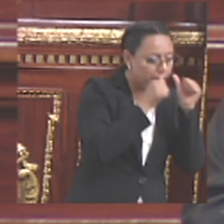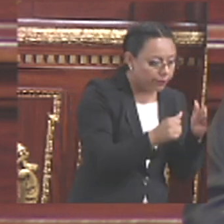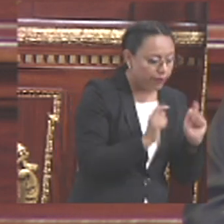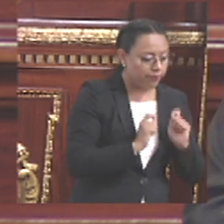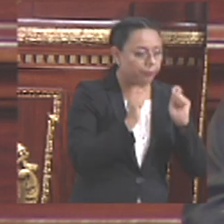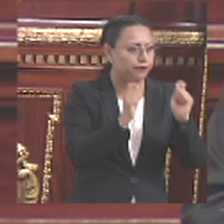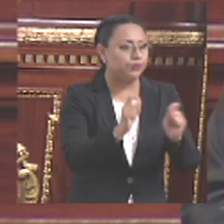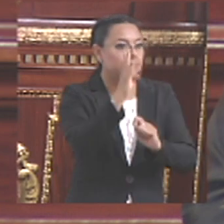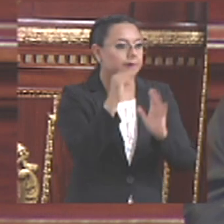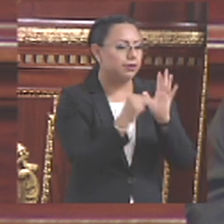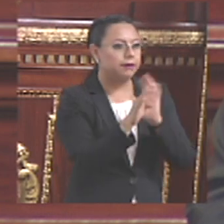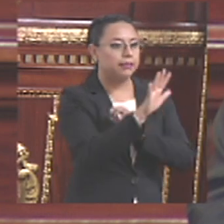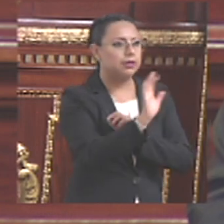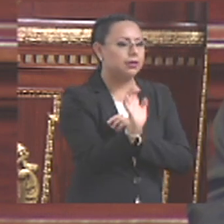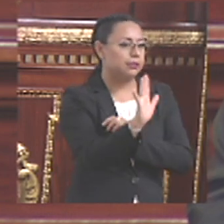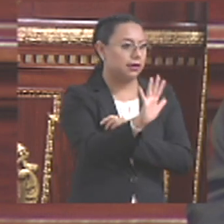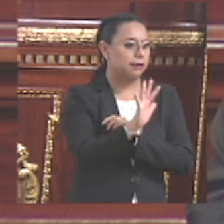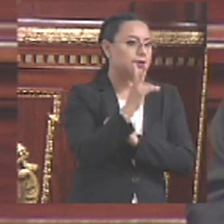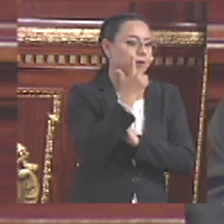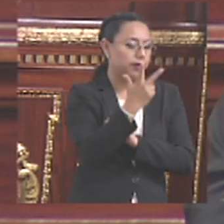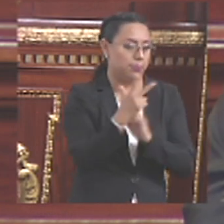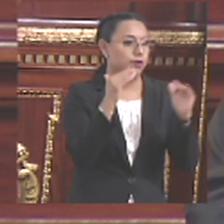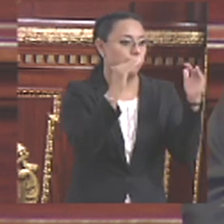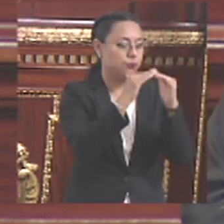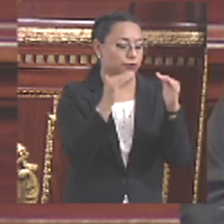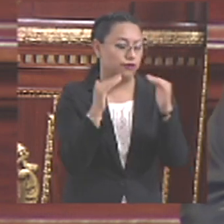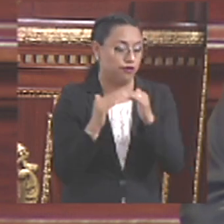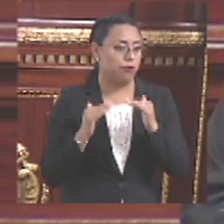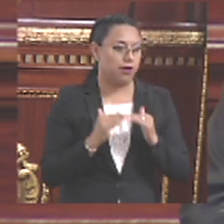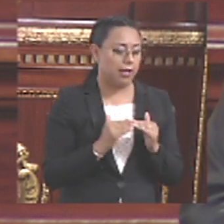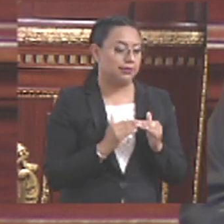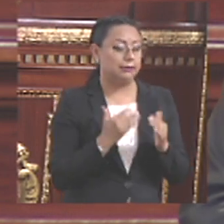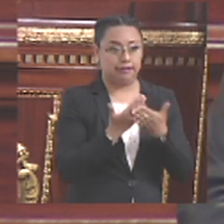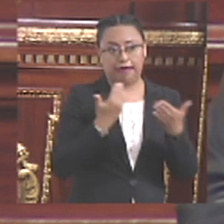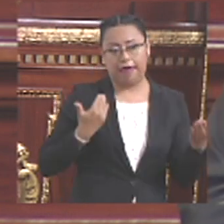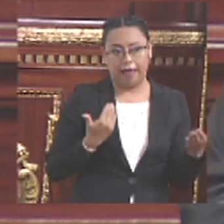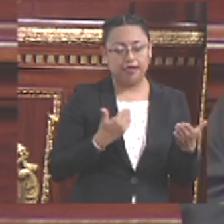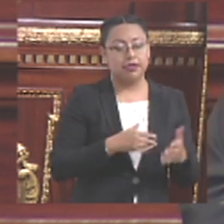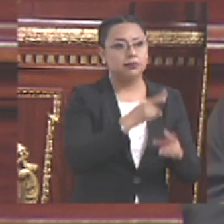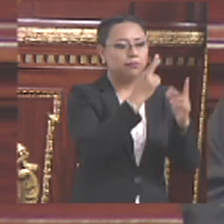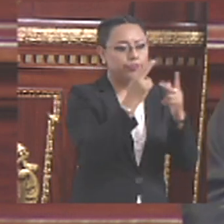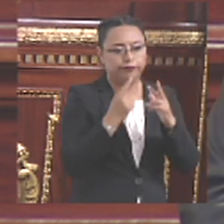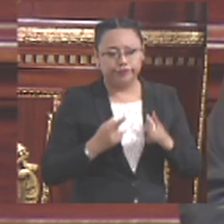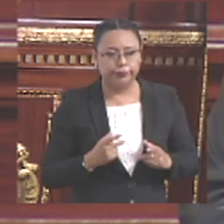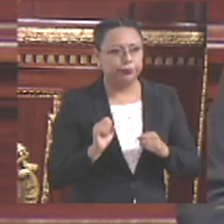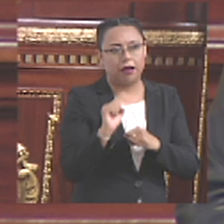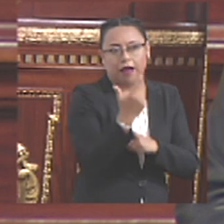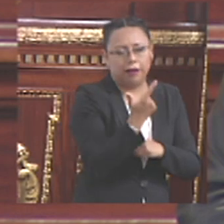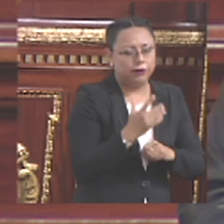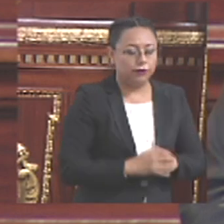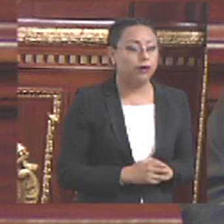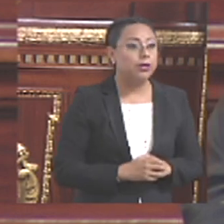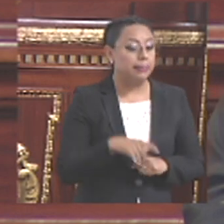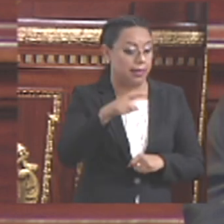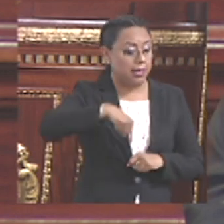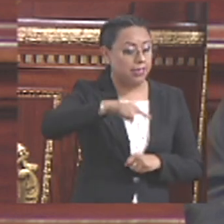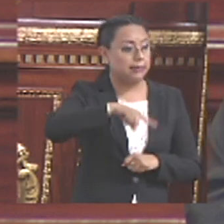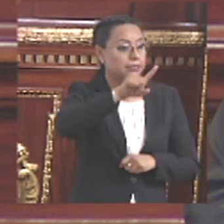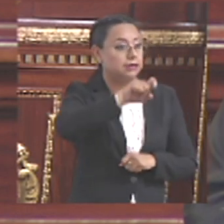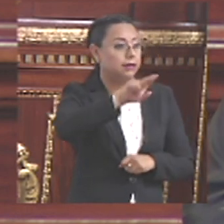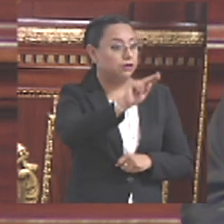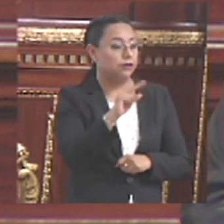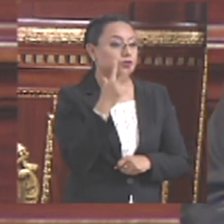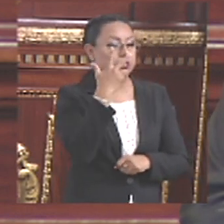de 3.558 viviendas que resultaron dañadas, de las cuales 188 son